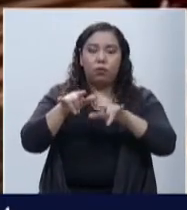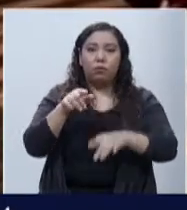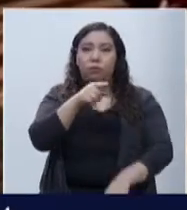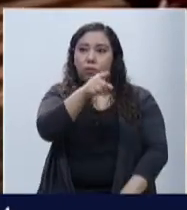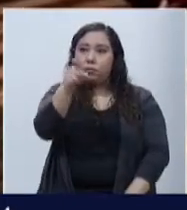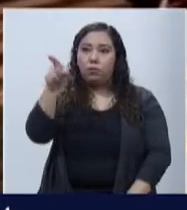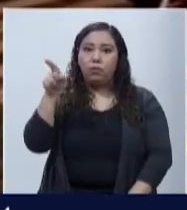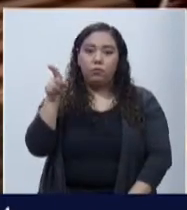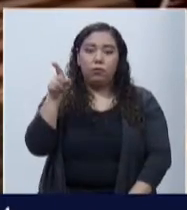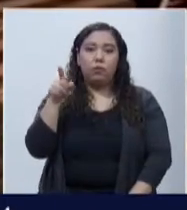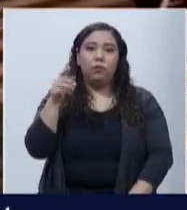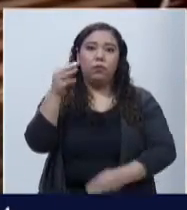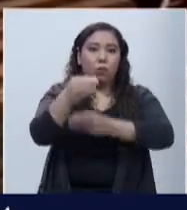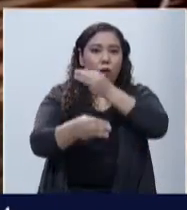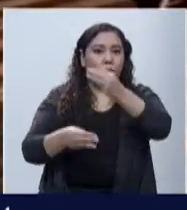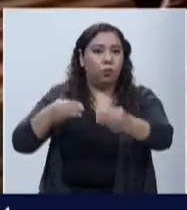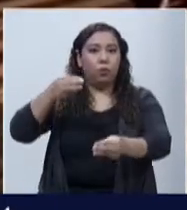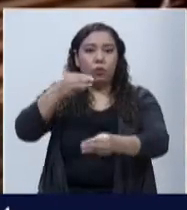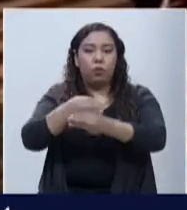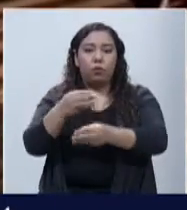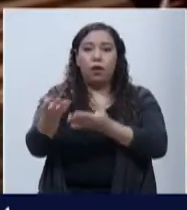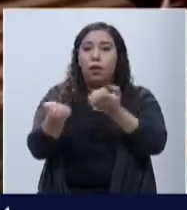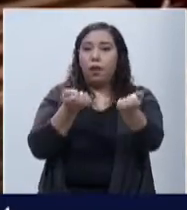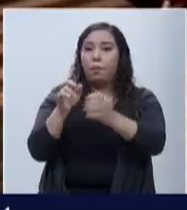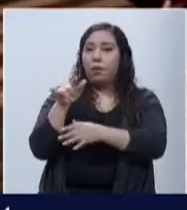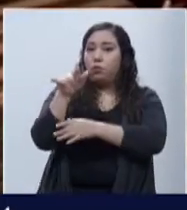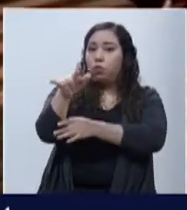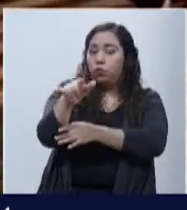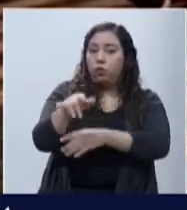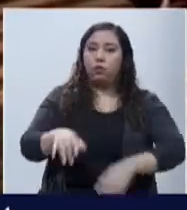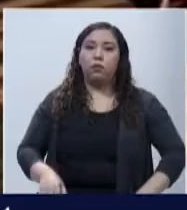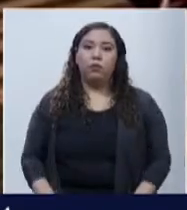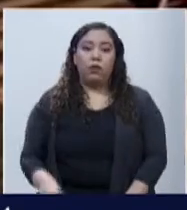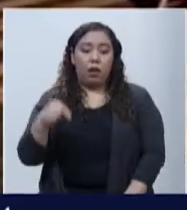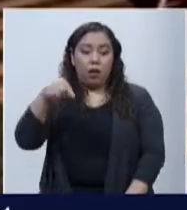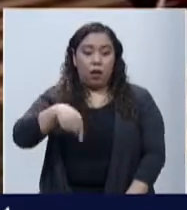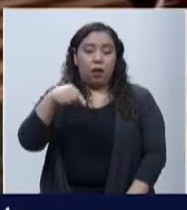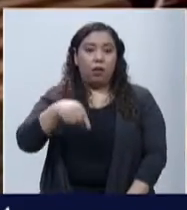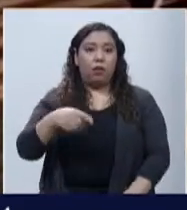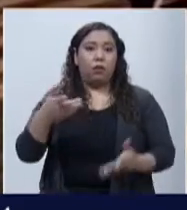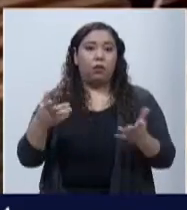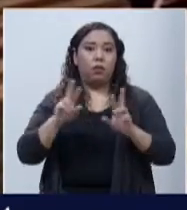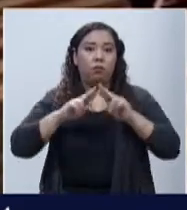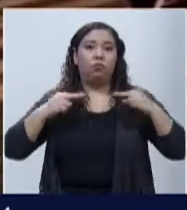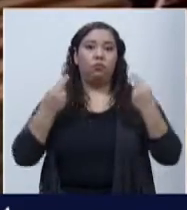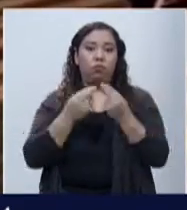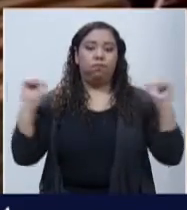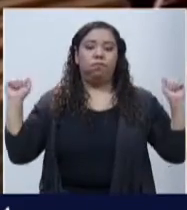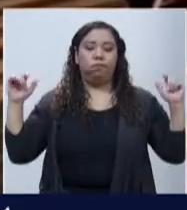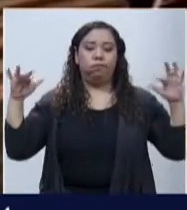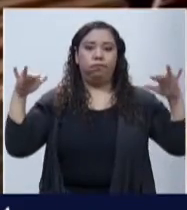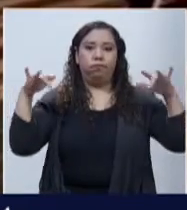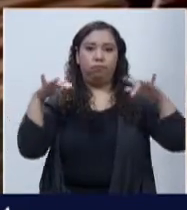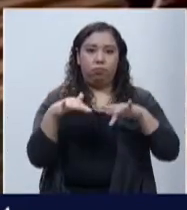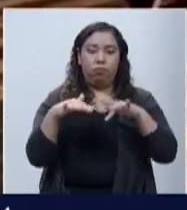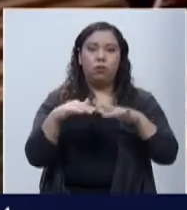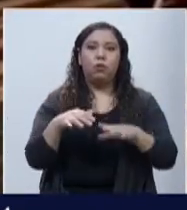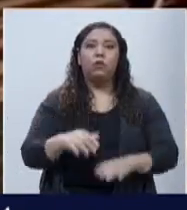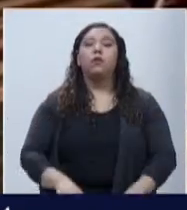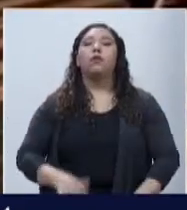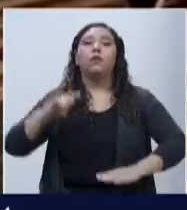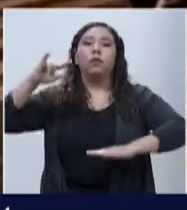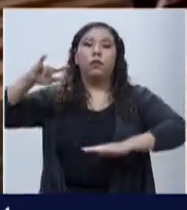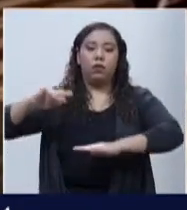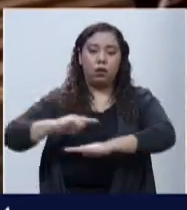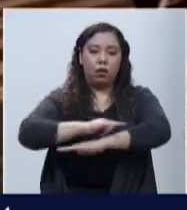todas las líneas aéreas a nivel mundial este evento es donde se reúnen las líneas aéreas junto con los aeropuertos y